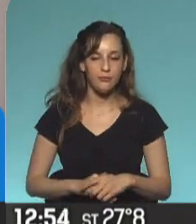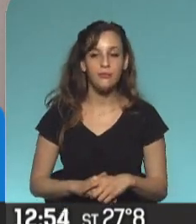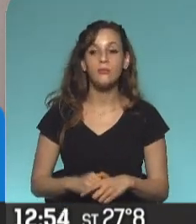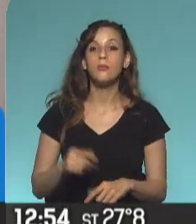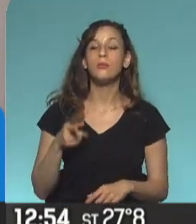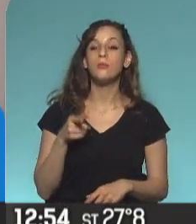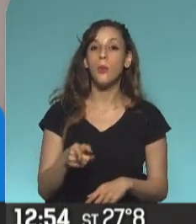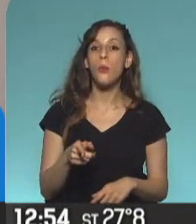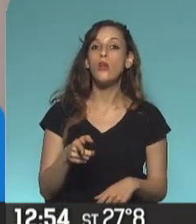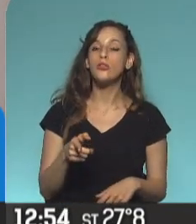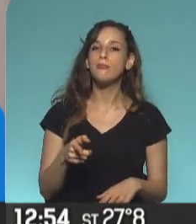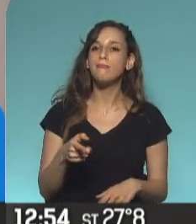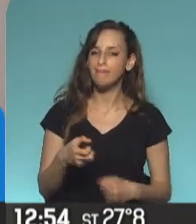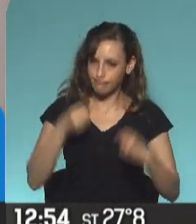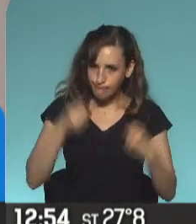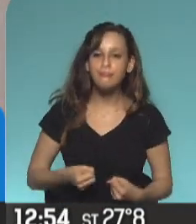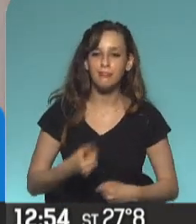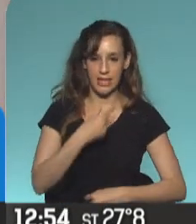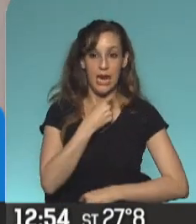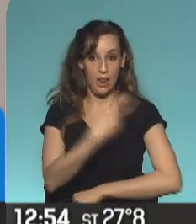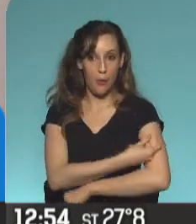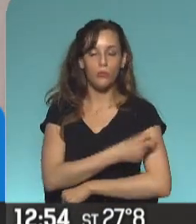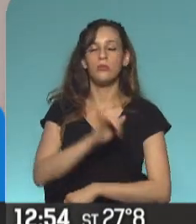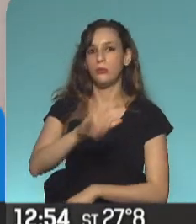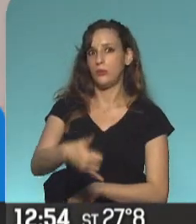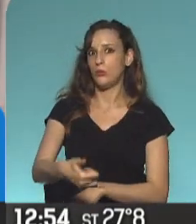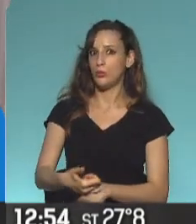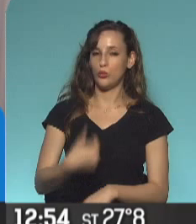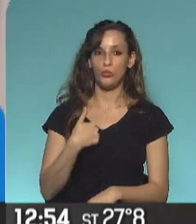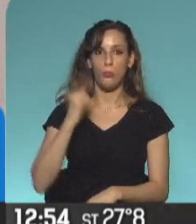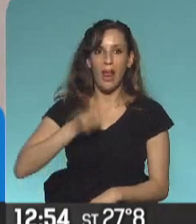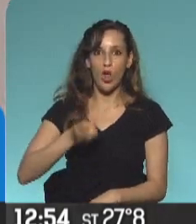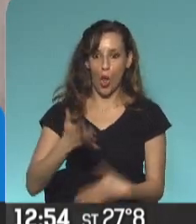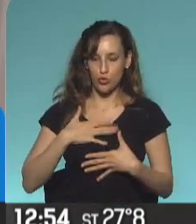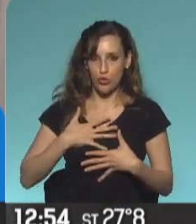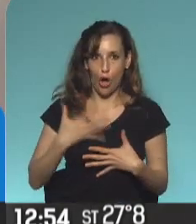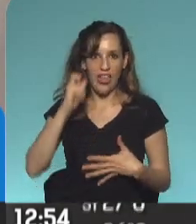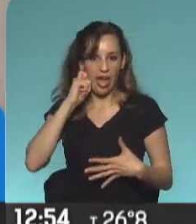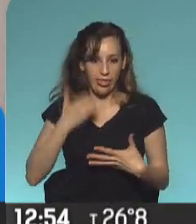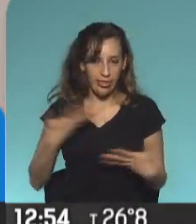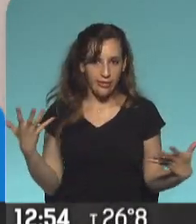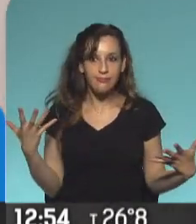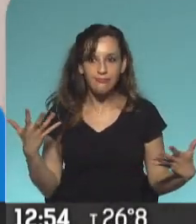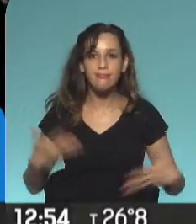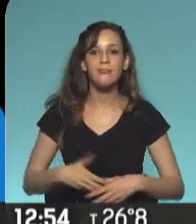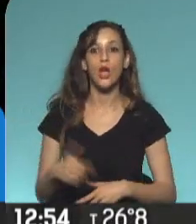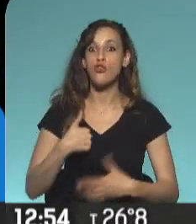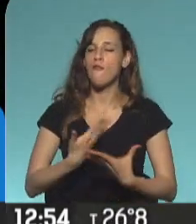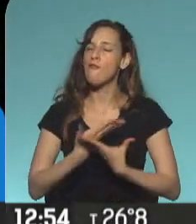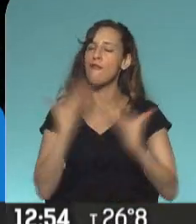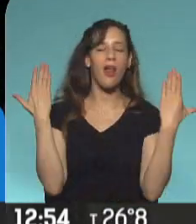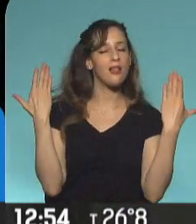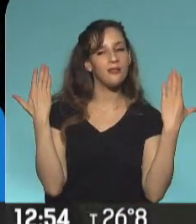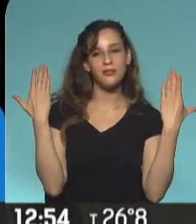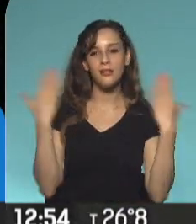¿Viniste convencida que tenías que vacunarte? Sí, por el riesgo que uno corre. Feliz de la vida. ¿Estás